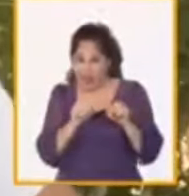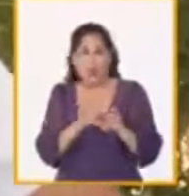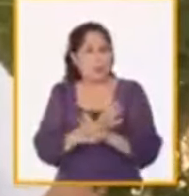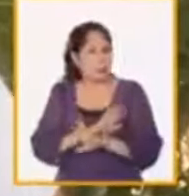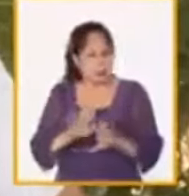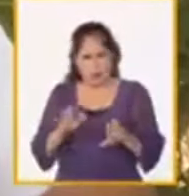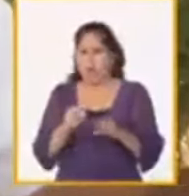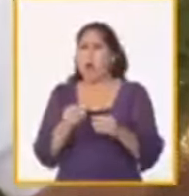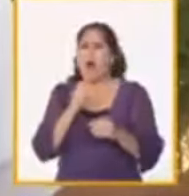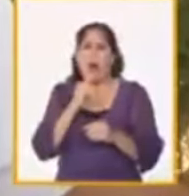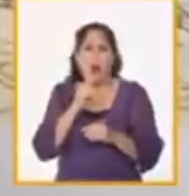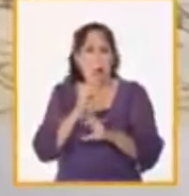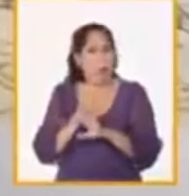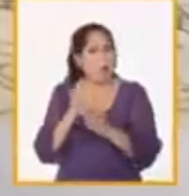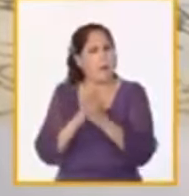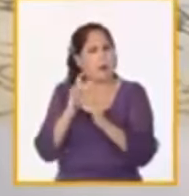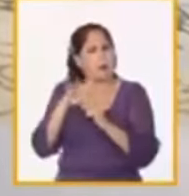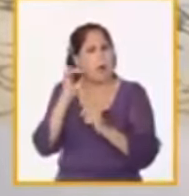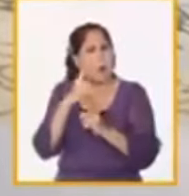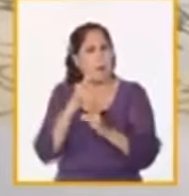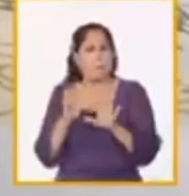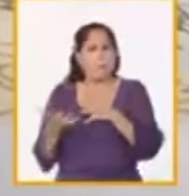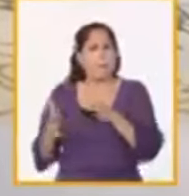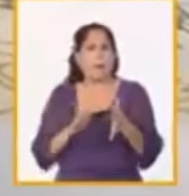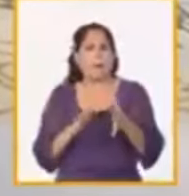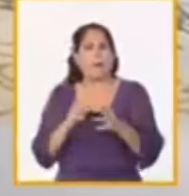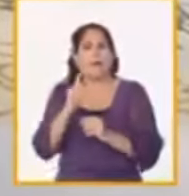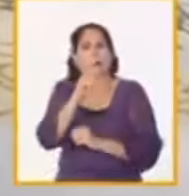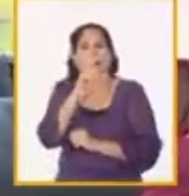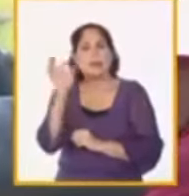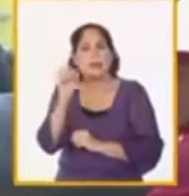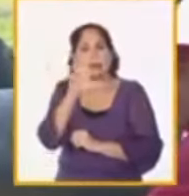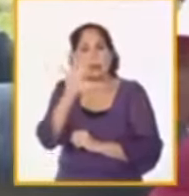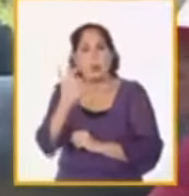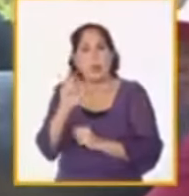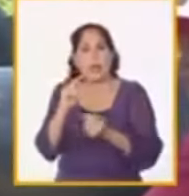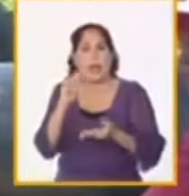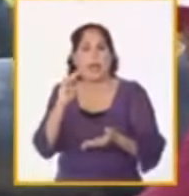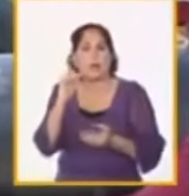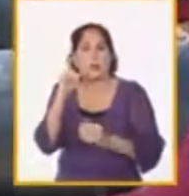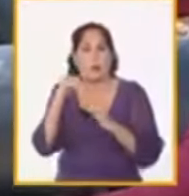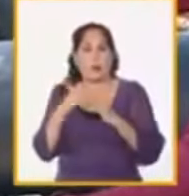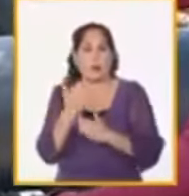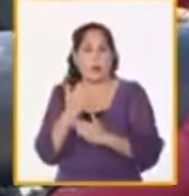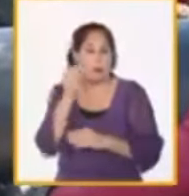darle agua a Matagua con una entrega de aproximadamente de 100 a 150 litros. Se está previendo